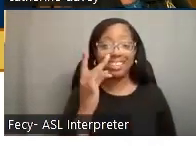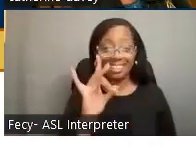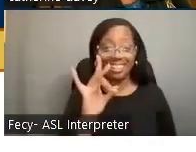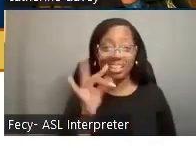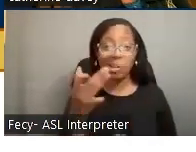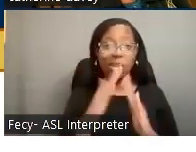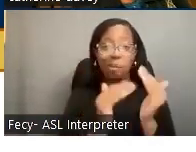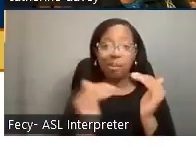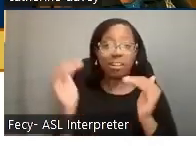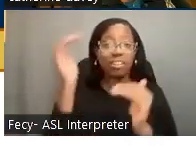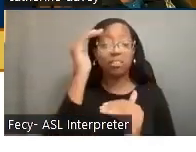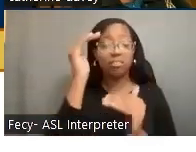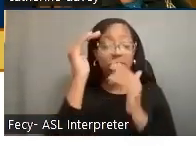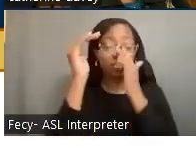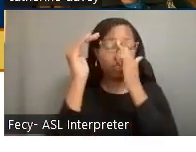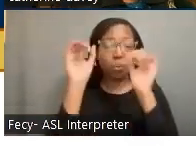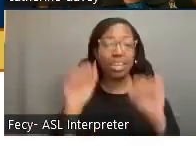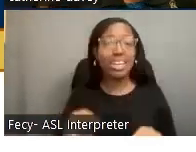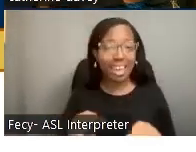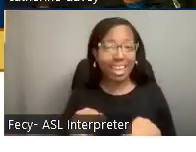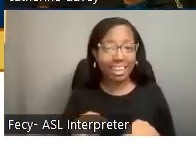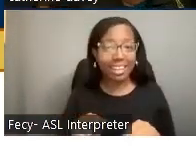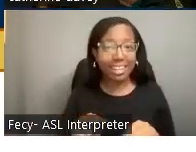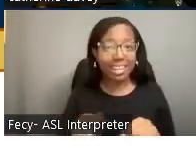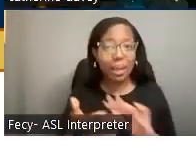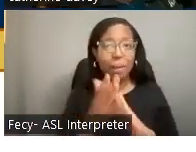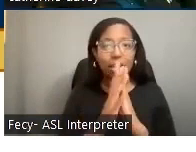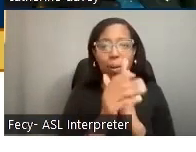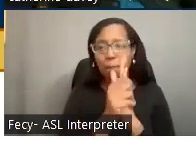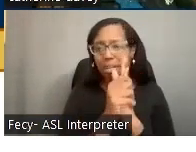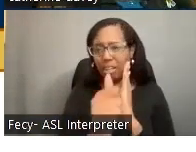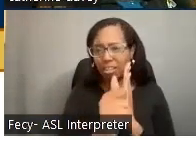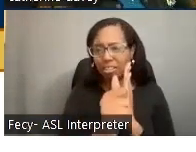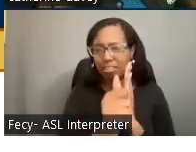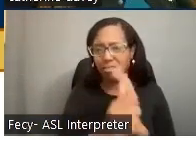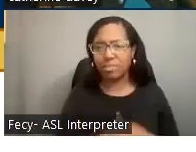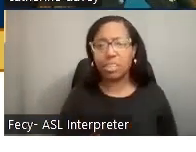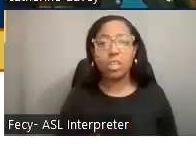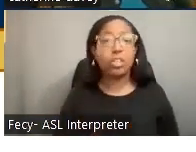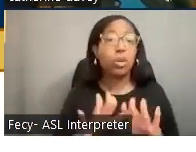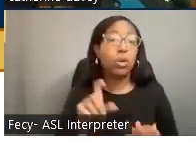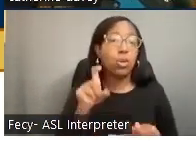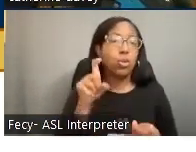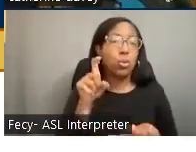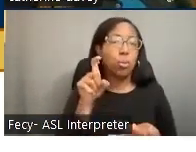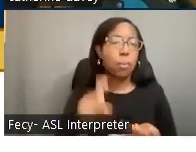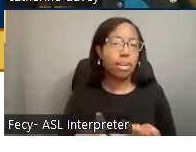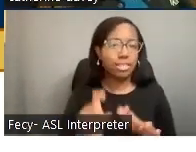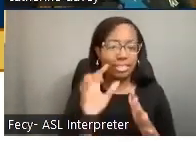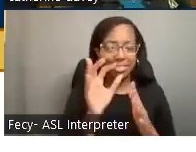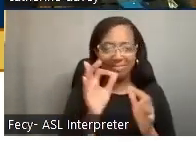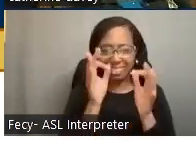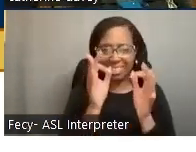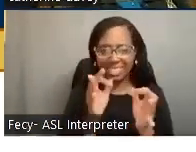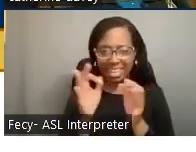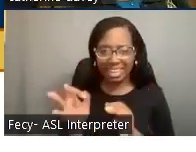presume que toda persona es competente a menos que la corte diga de otra cosa. Asuma competencia, pero recuerde que tiene que escoger